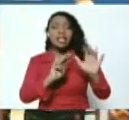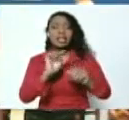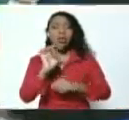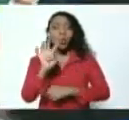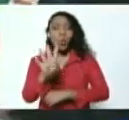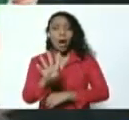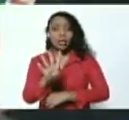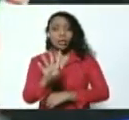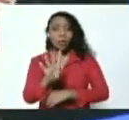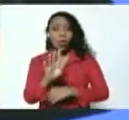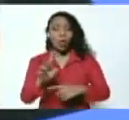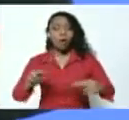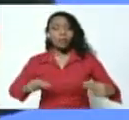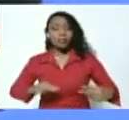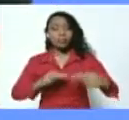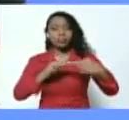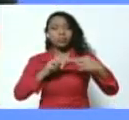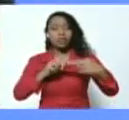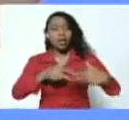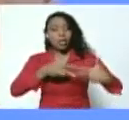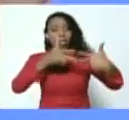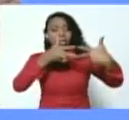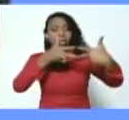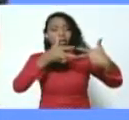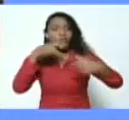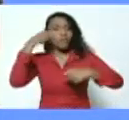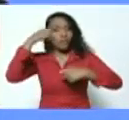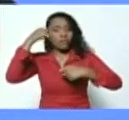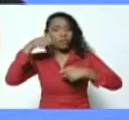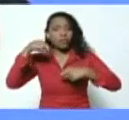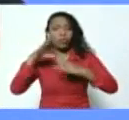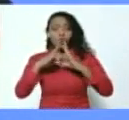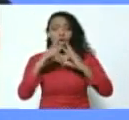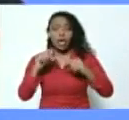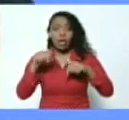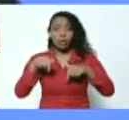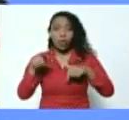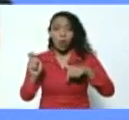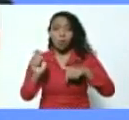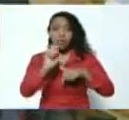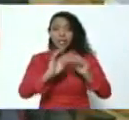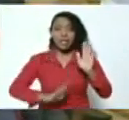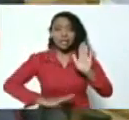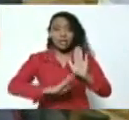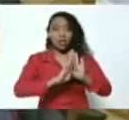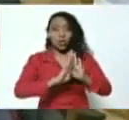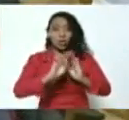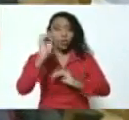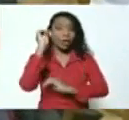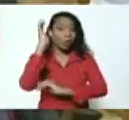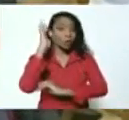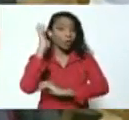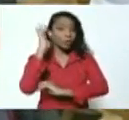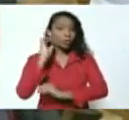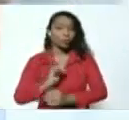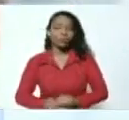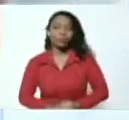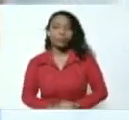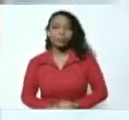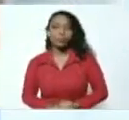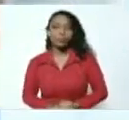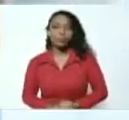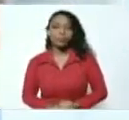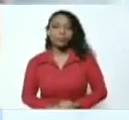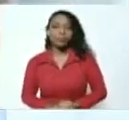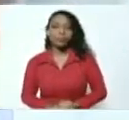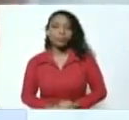74 encuentros virtuales en todos estos meses de desarrollo del Congreso.